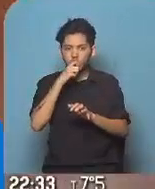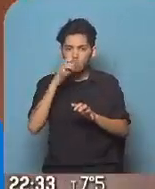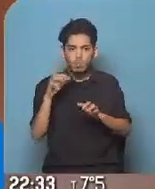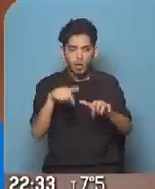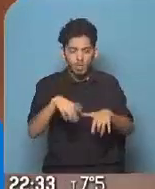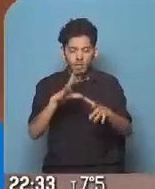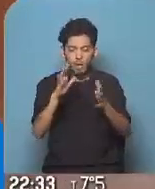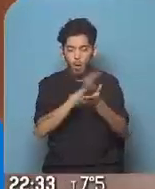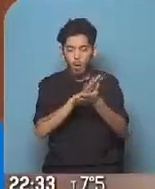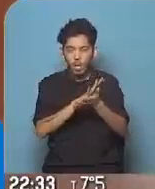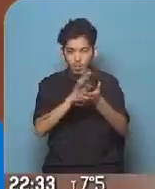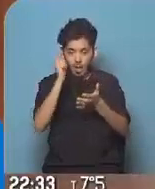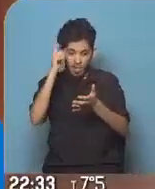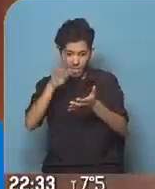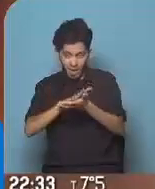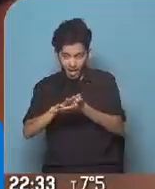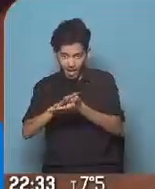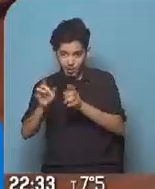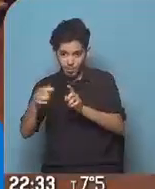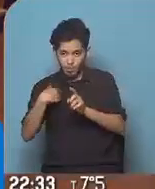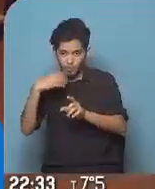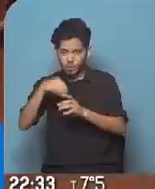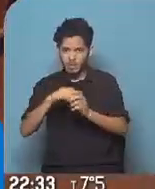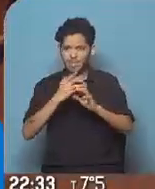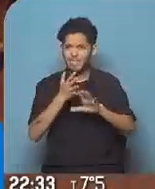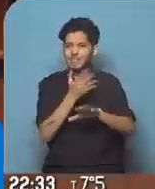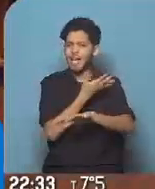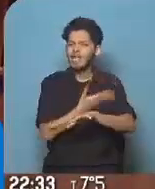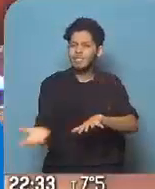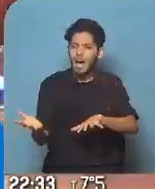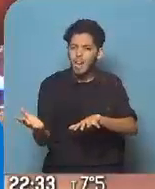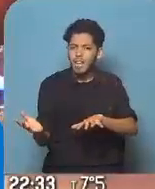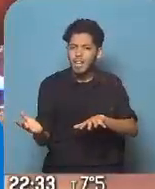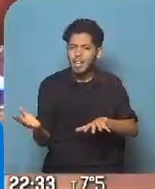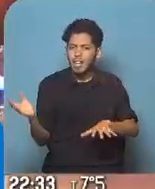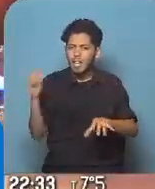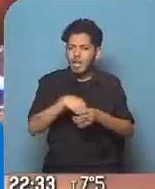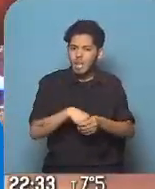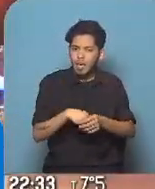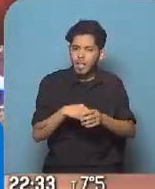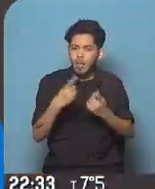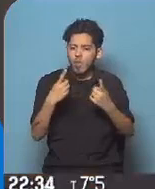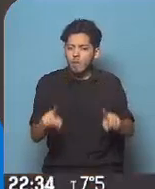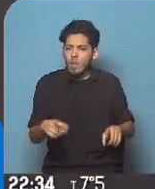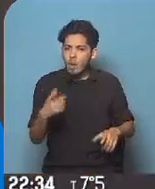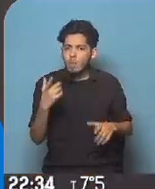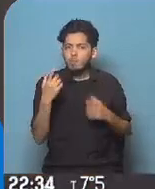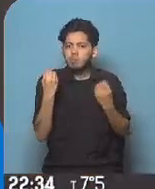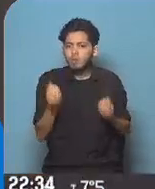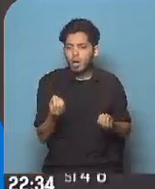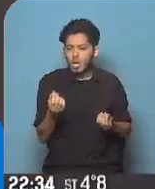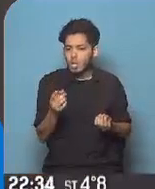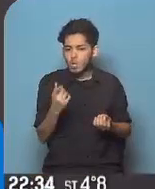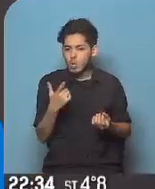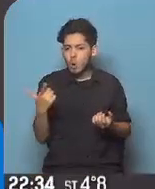nicho es que entraron muy tarde a la reunificación o entraron de una manera diferente porque no vivieron el nazismo, es más,